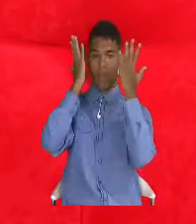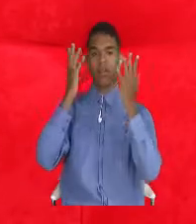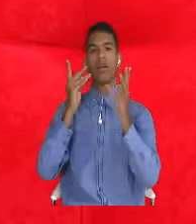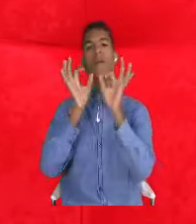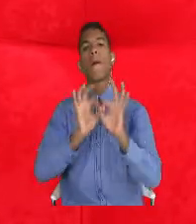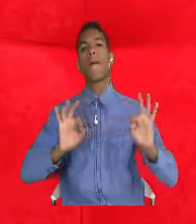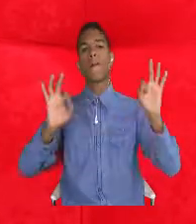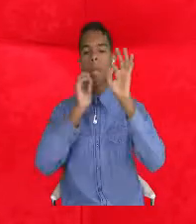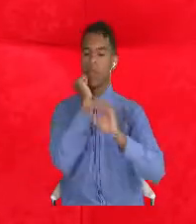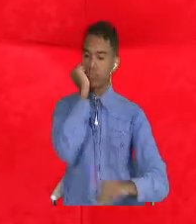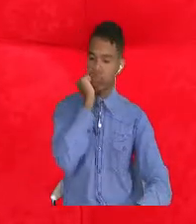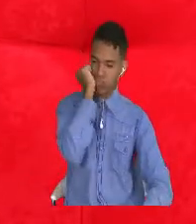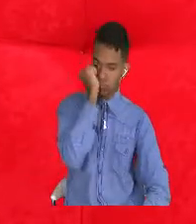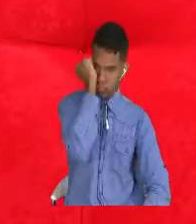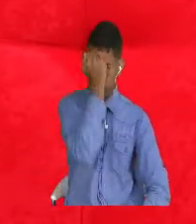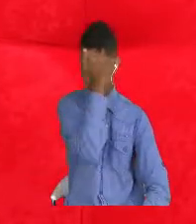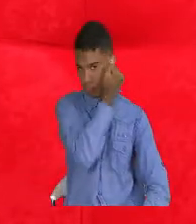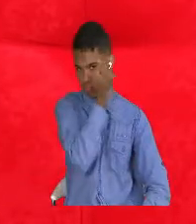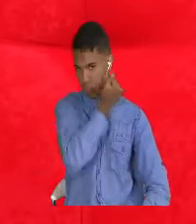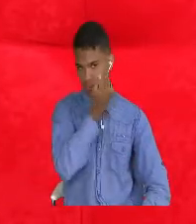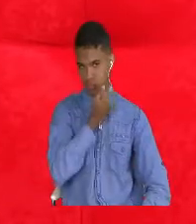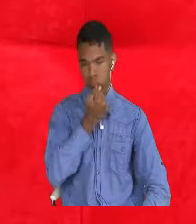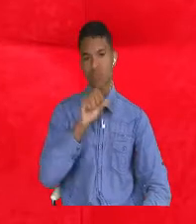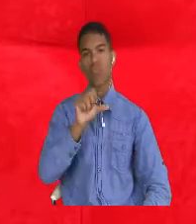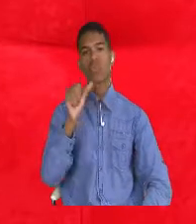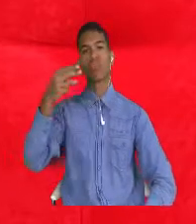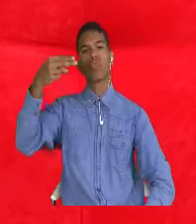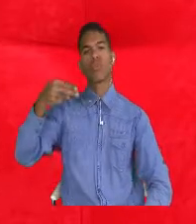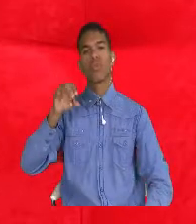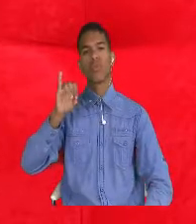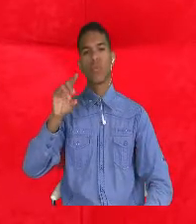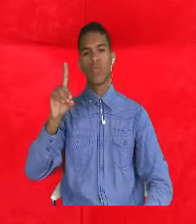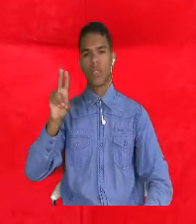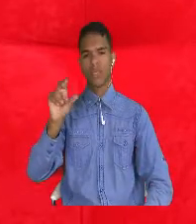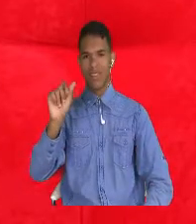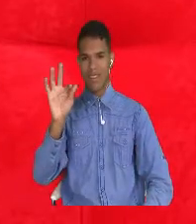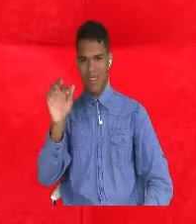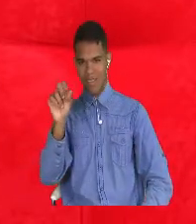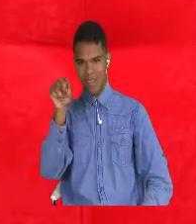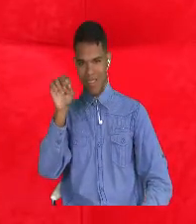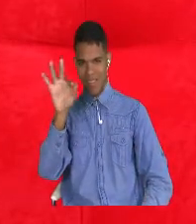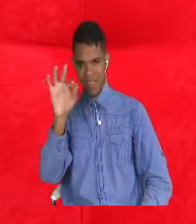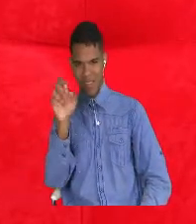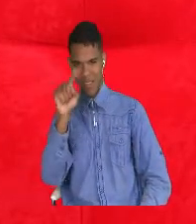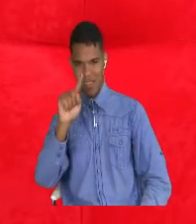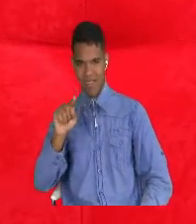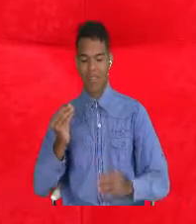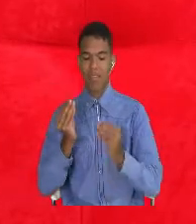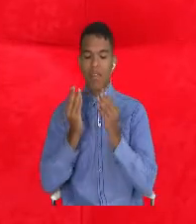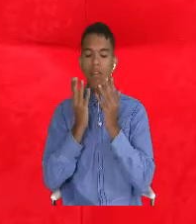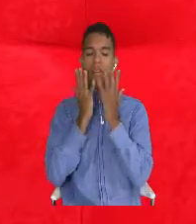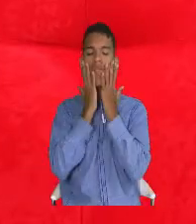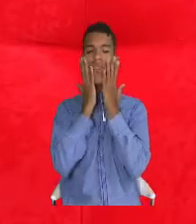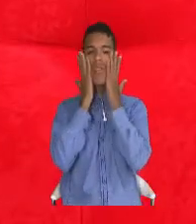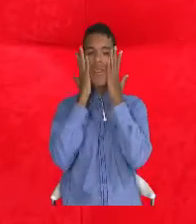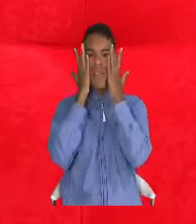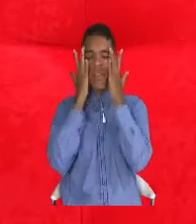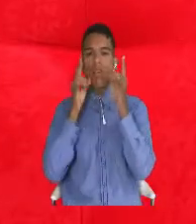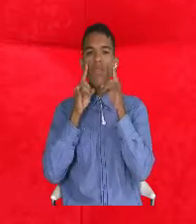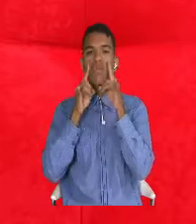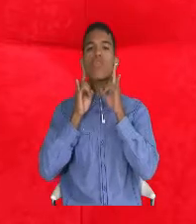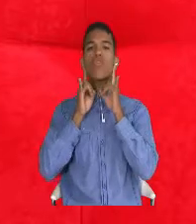utilizar hidratantes, X, Y marca, la que quieran. Y también, por ejemplo, mascarillas. Mascarillas